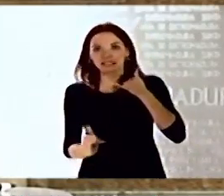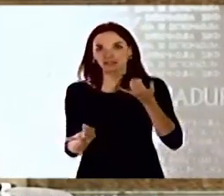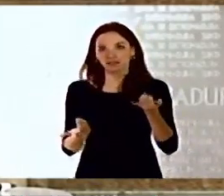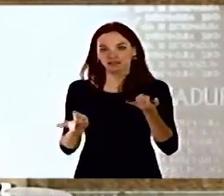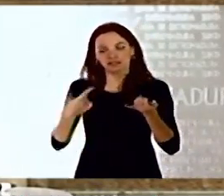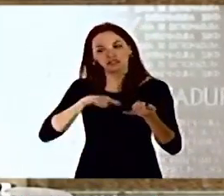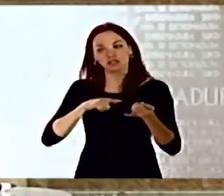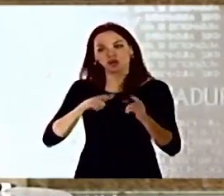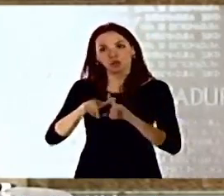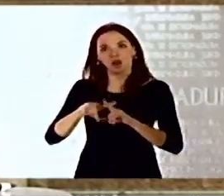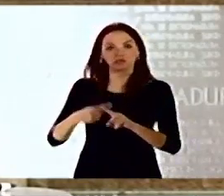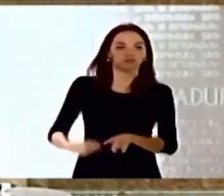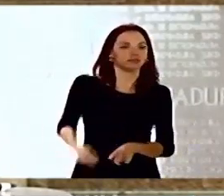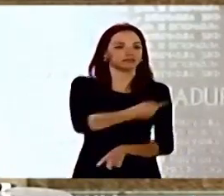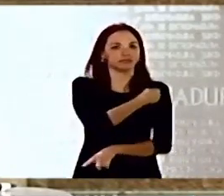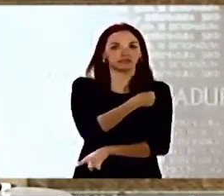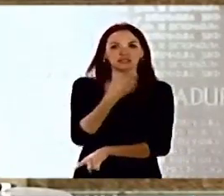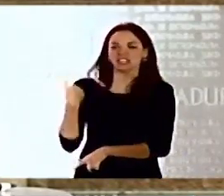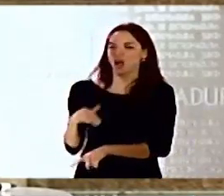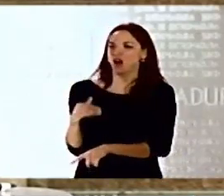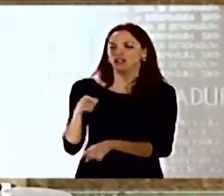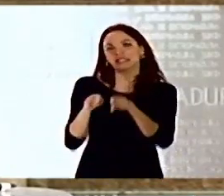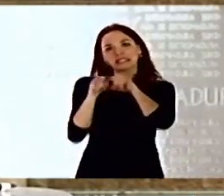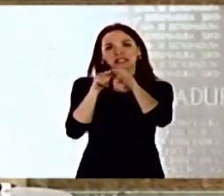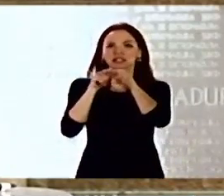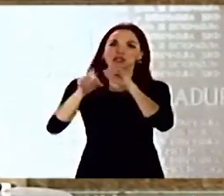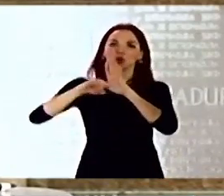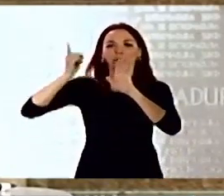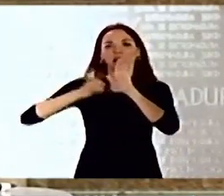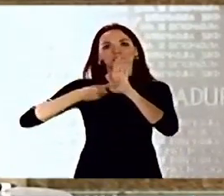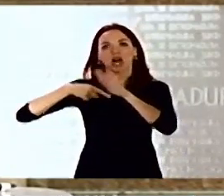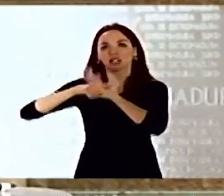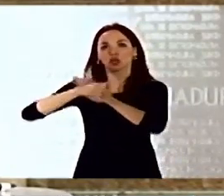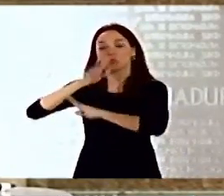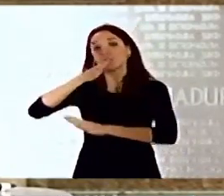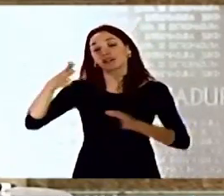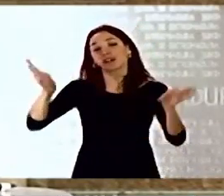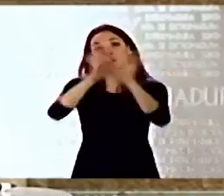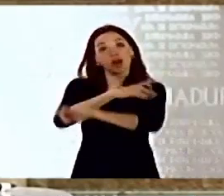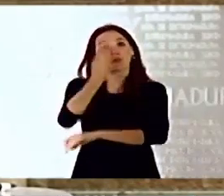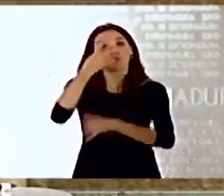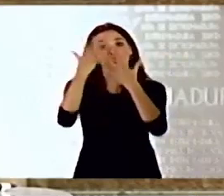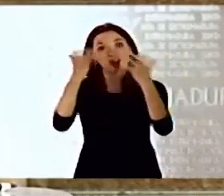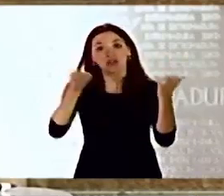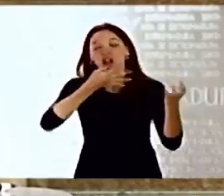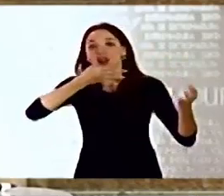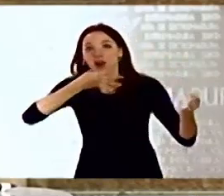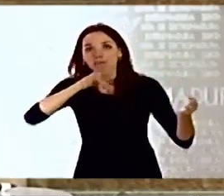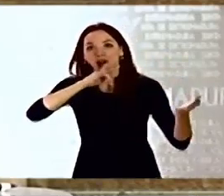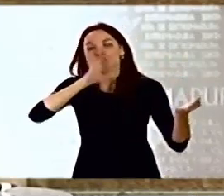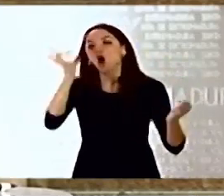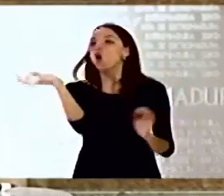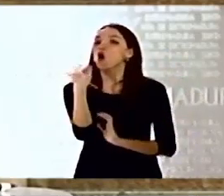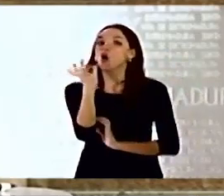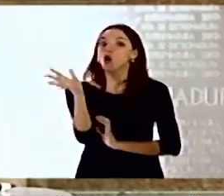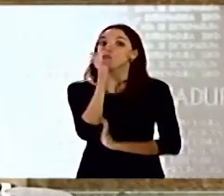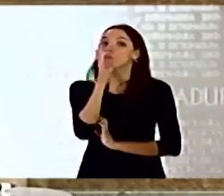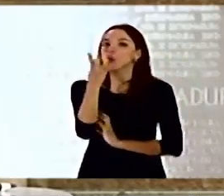al extremo de su gestión porque se haya equivocado en una frase o porque muchas de las personas